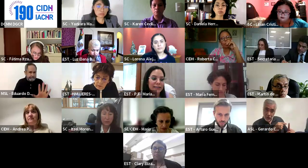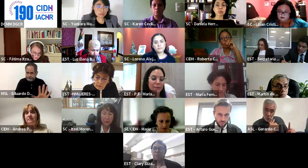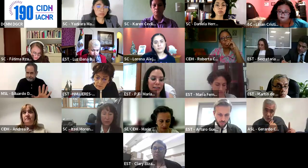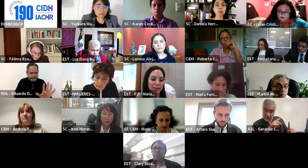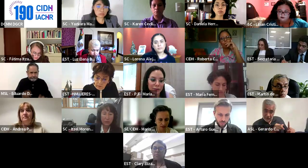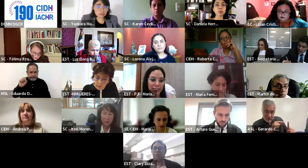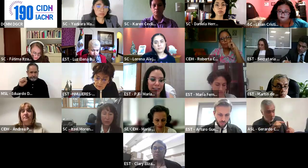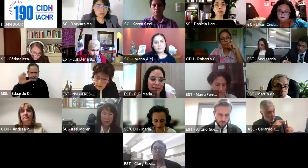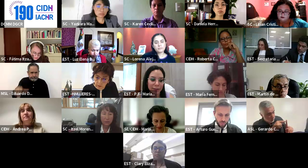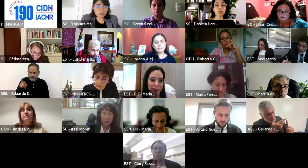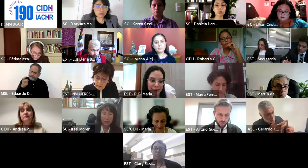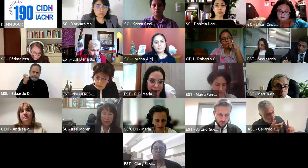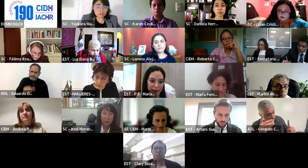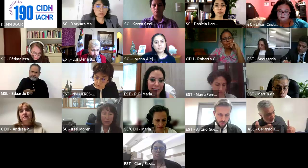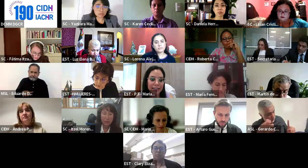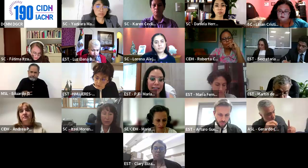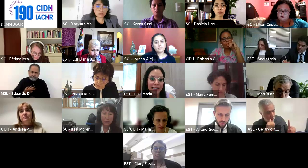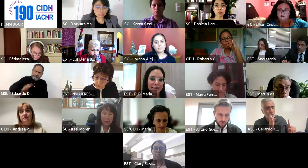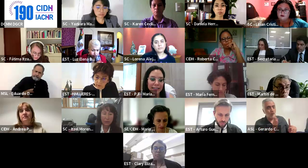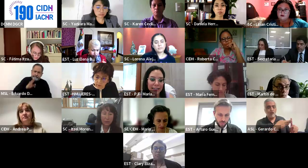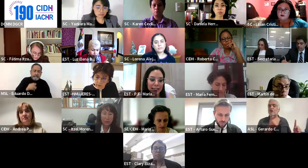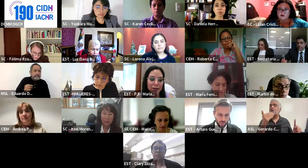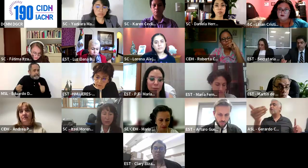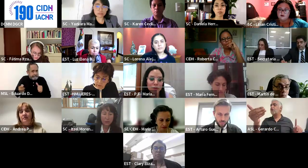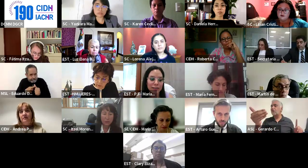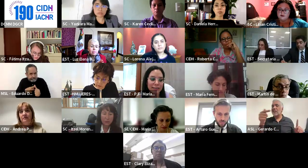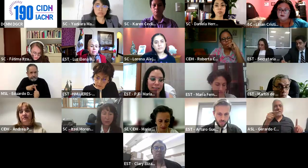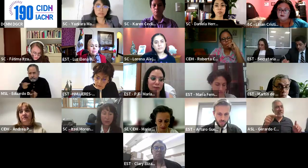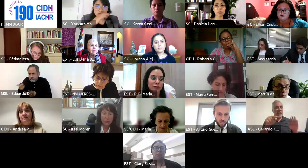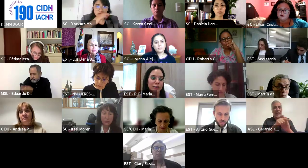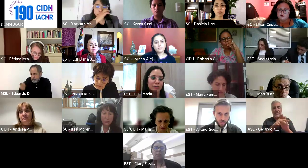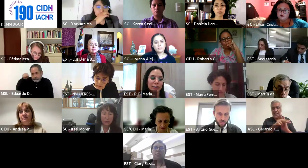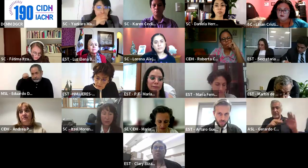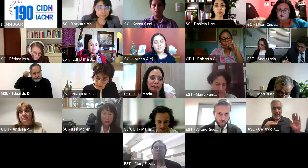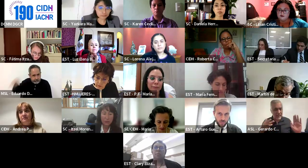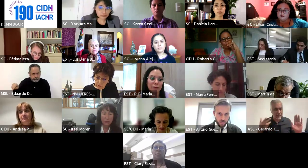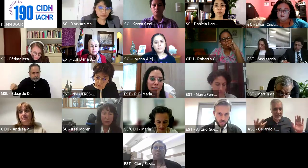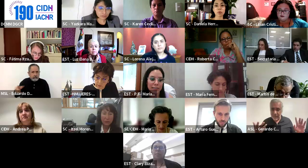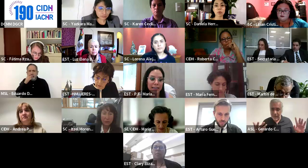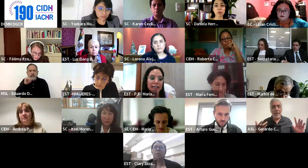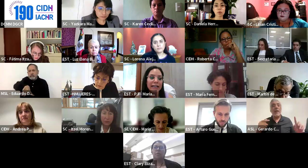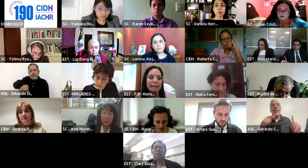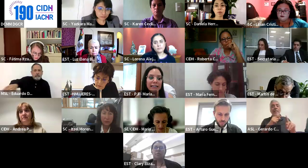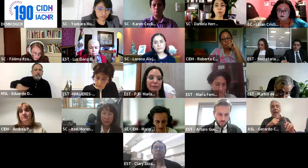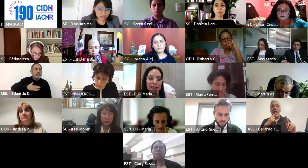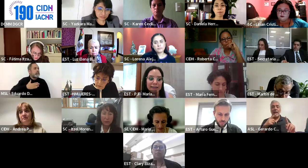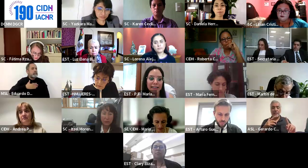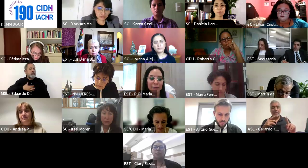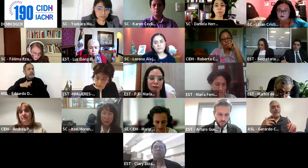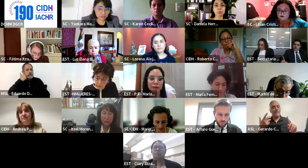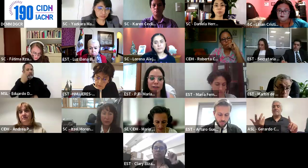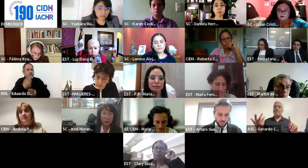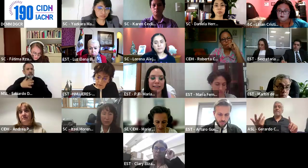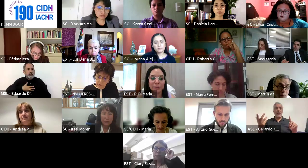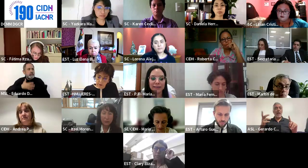norma discriminatoria y estigmatizante que se erige como un sistema sustitutivo de la voluntad que desplaza